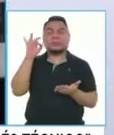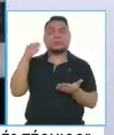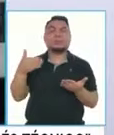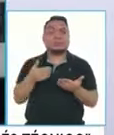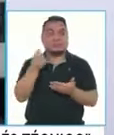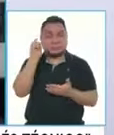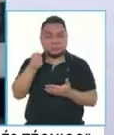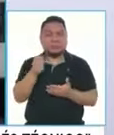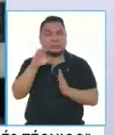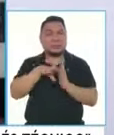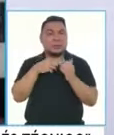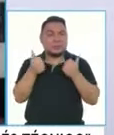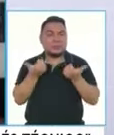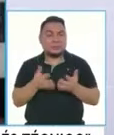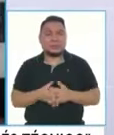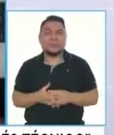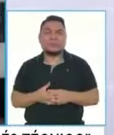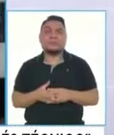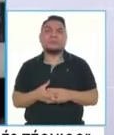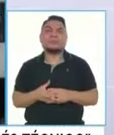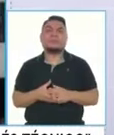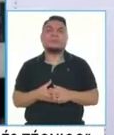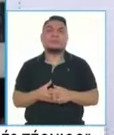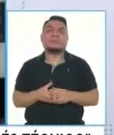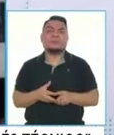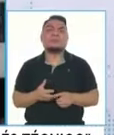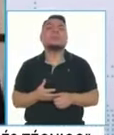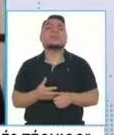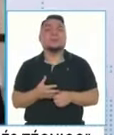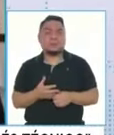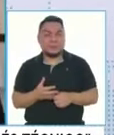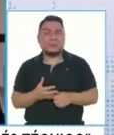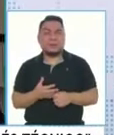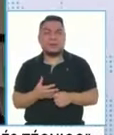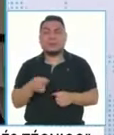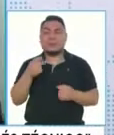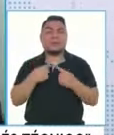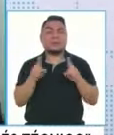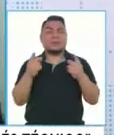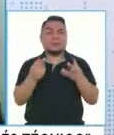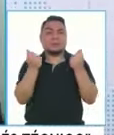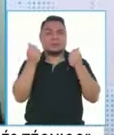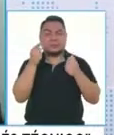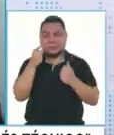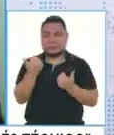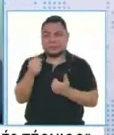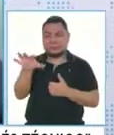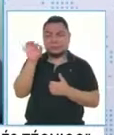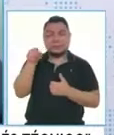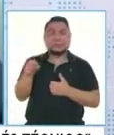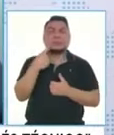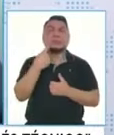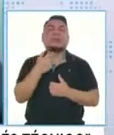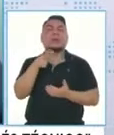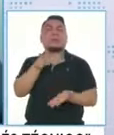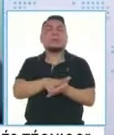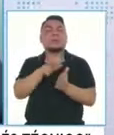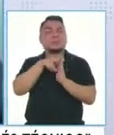a un buen candidato, ¿no? Pero a la aparente rapidez que estamos viendo es en aprobar su